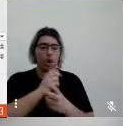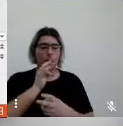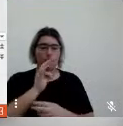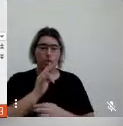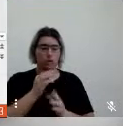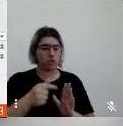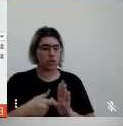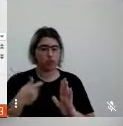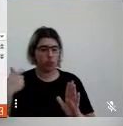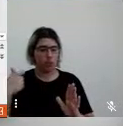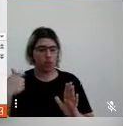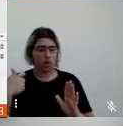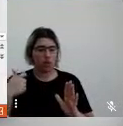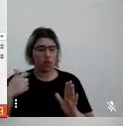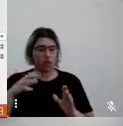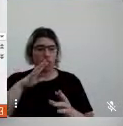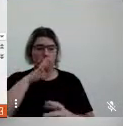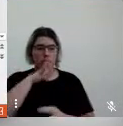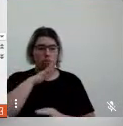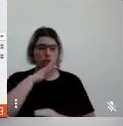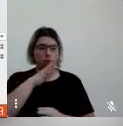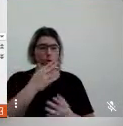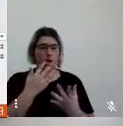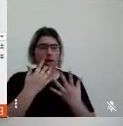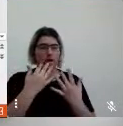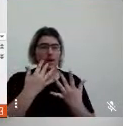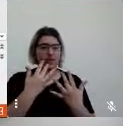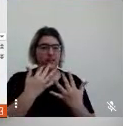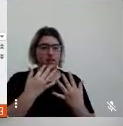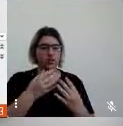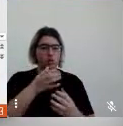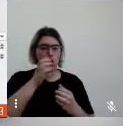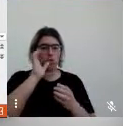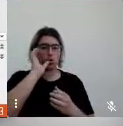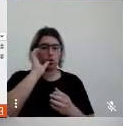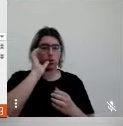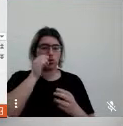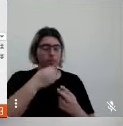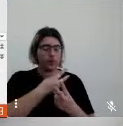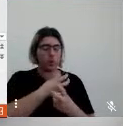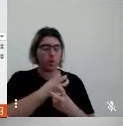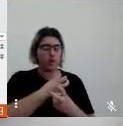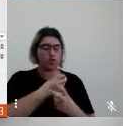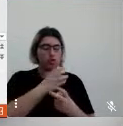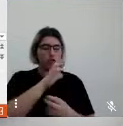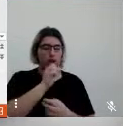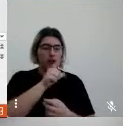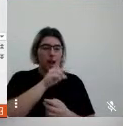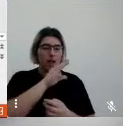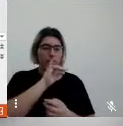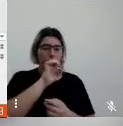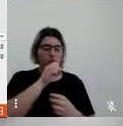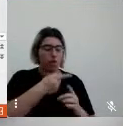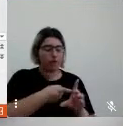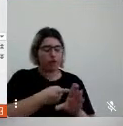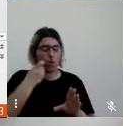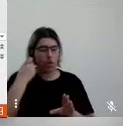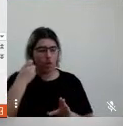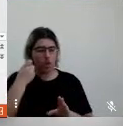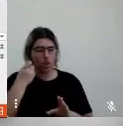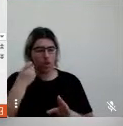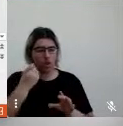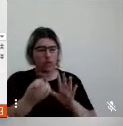en azúcar, también lo que hacen es quitarnos el calcio de los huesos. O sea, es que el azúcar no solo genera obesidad, sino que es que